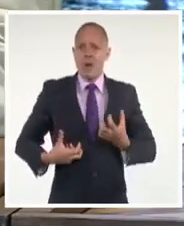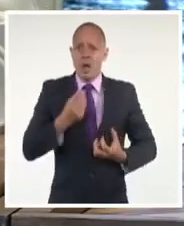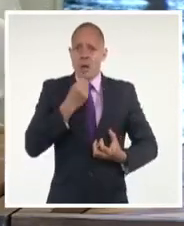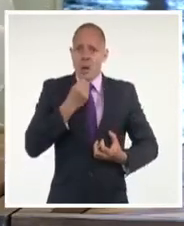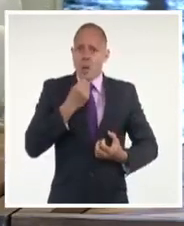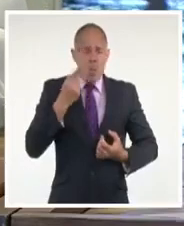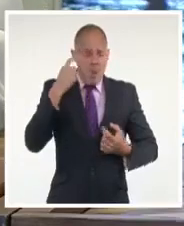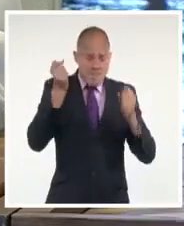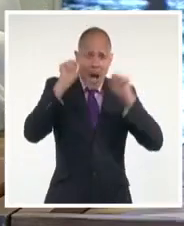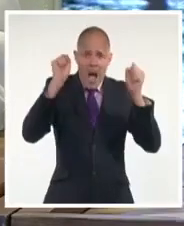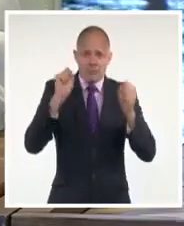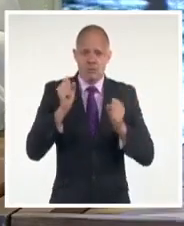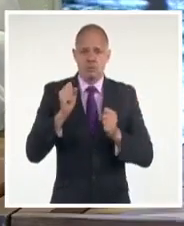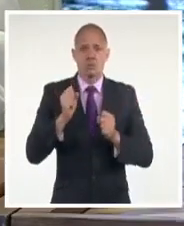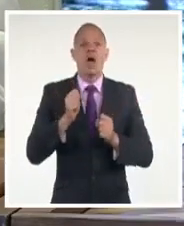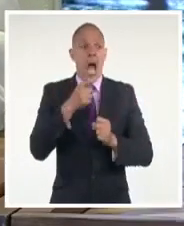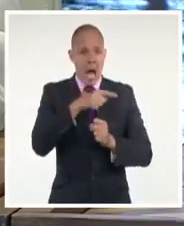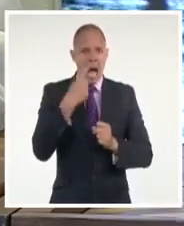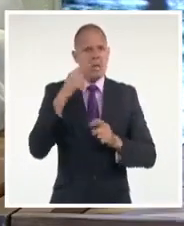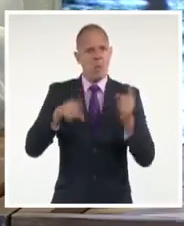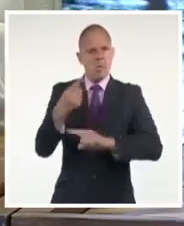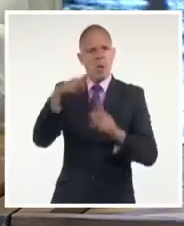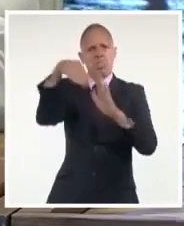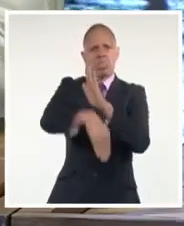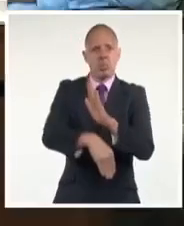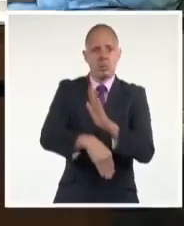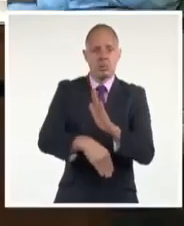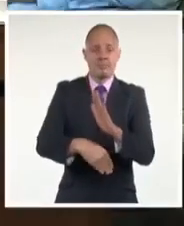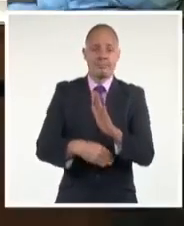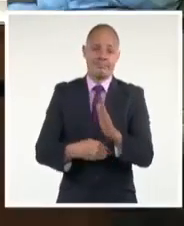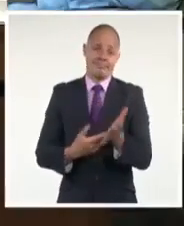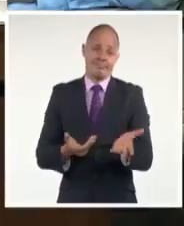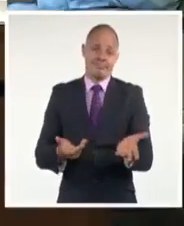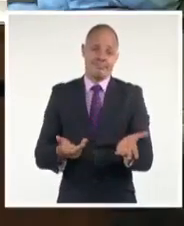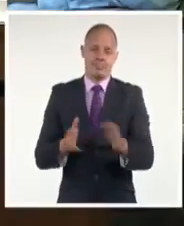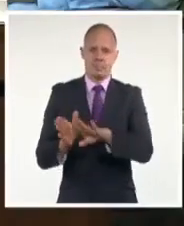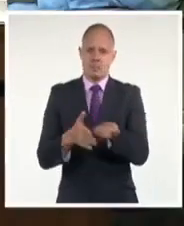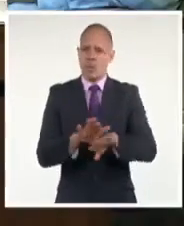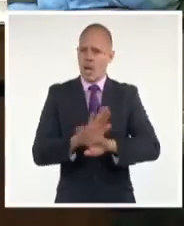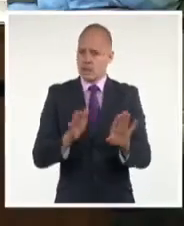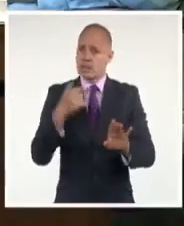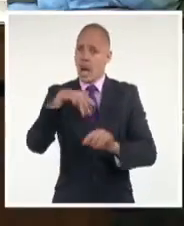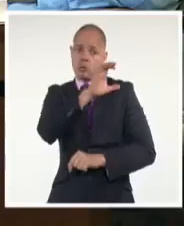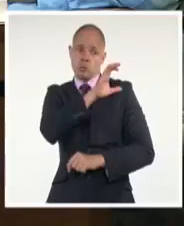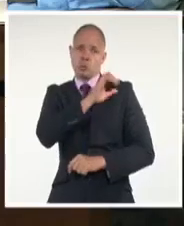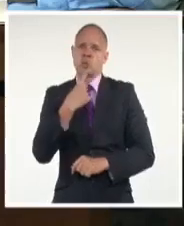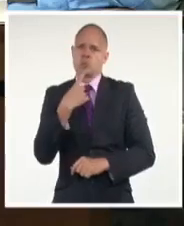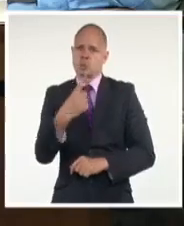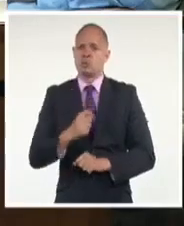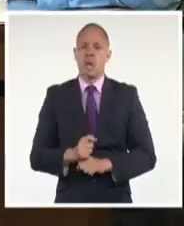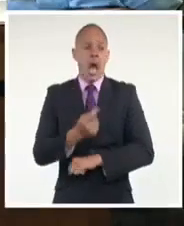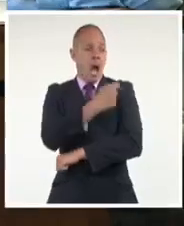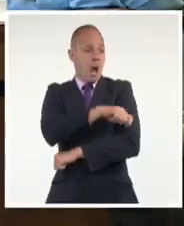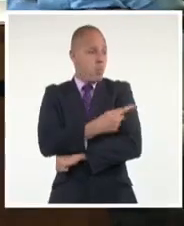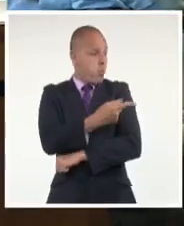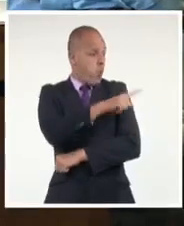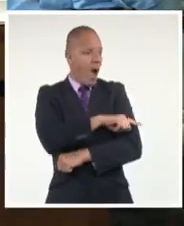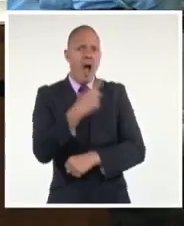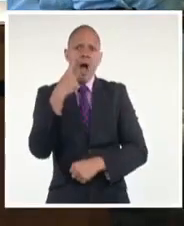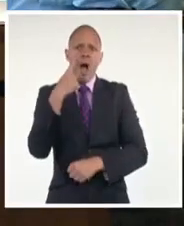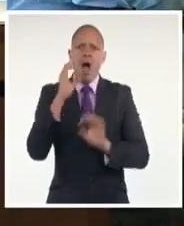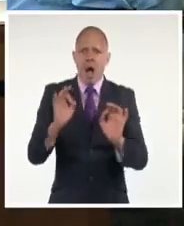desesperación y el derrocamiento del gobierno. En palabras del canciller cubano, la respuesta del pueblo hizo fracasar